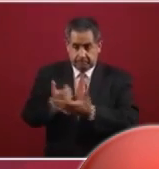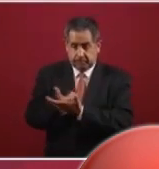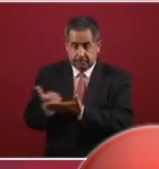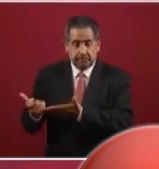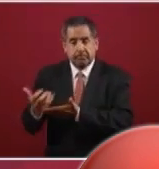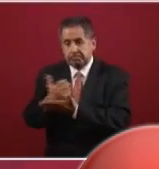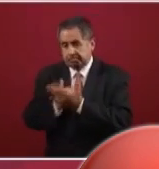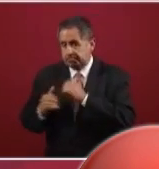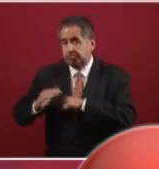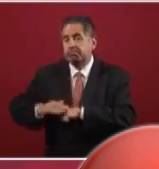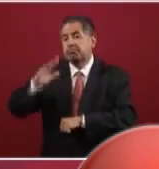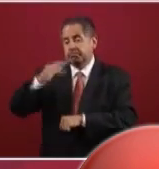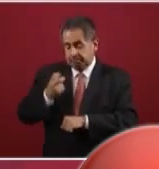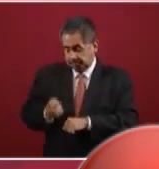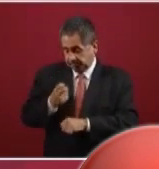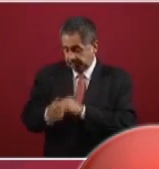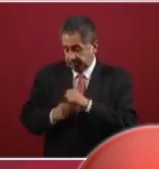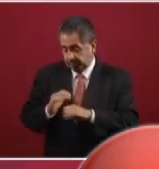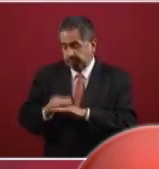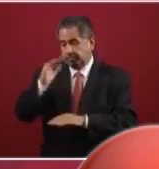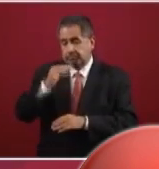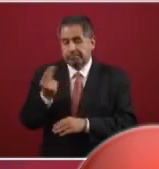en el Seguro Social.